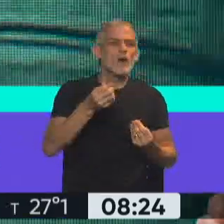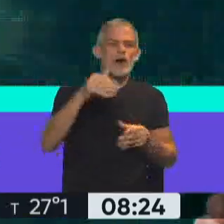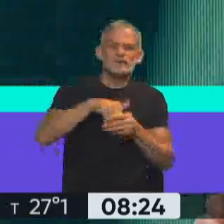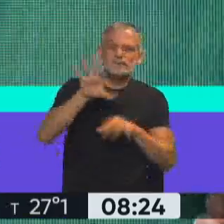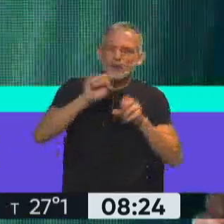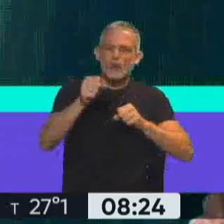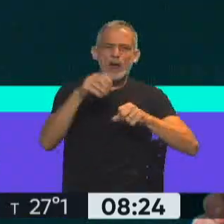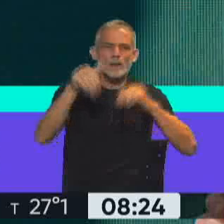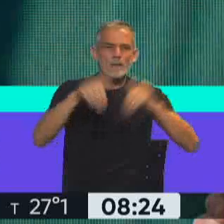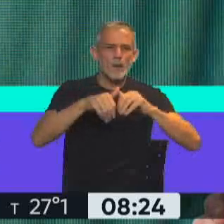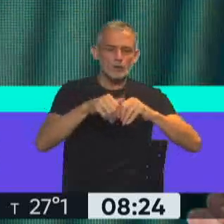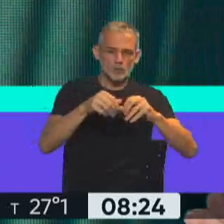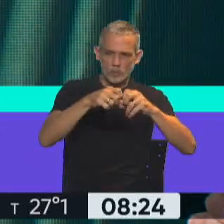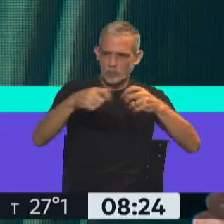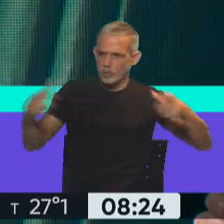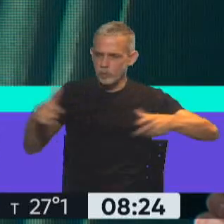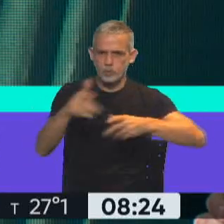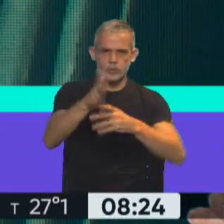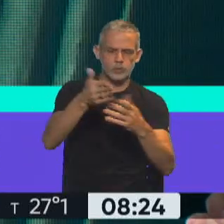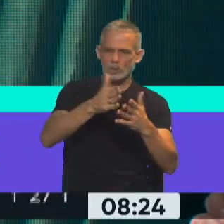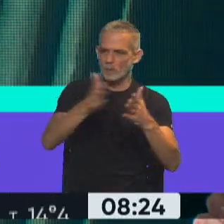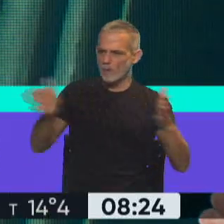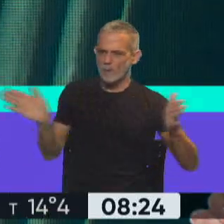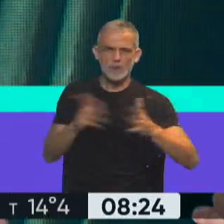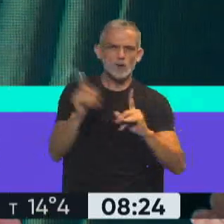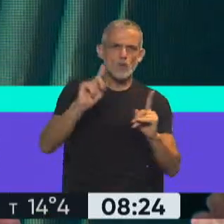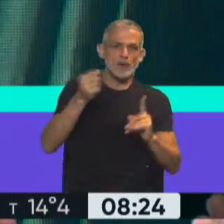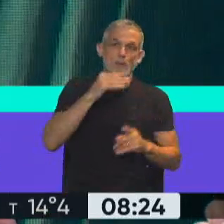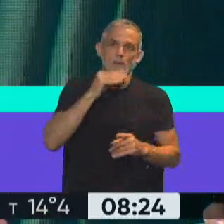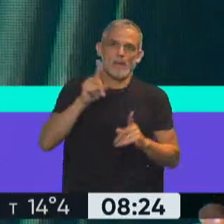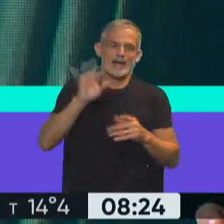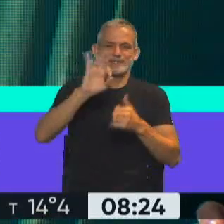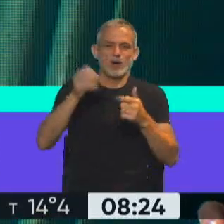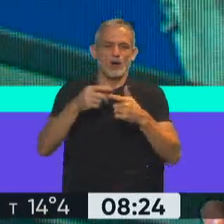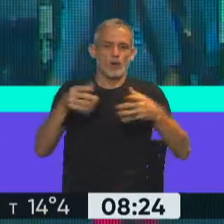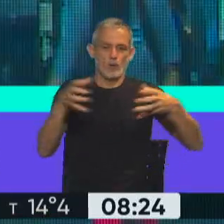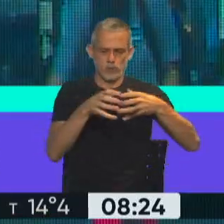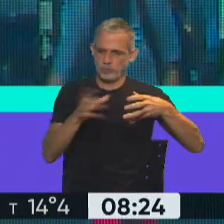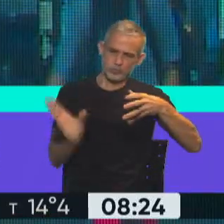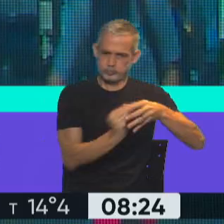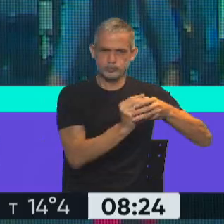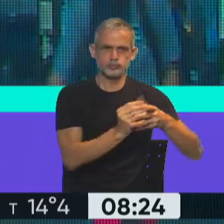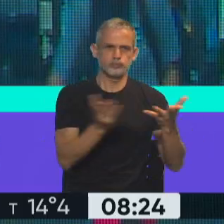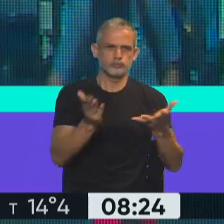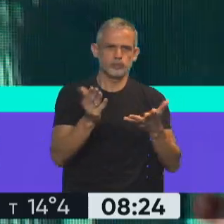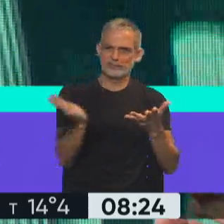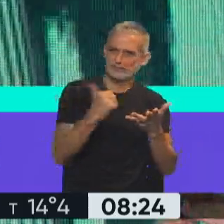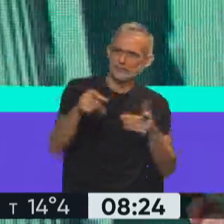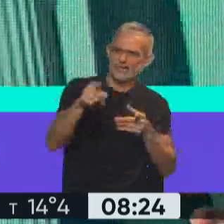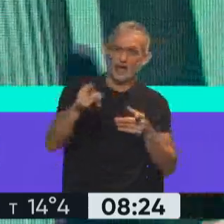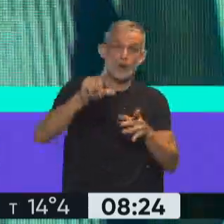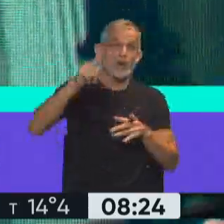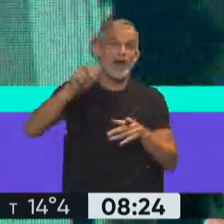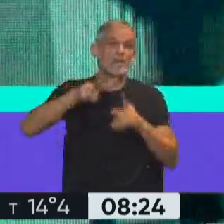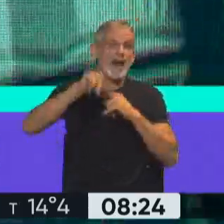ha diversificado el voto justamente en esta elección? Porque ya no hay un Massa o un Frente Renovador como para tratar de sacarle votos, o no hay un